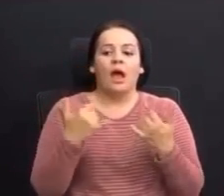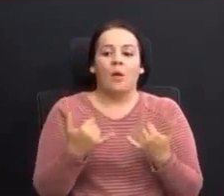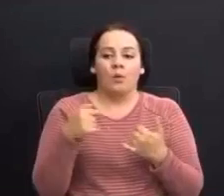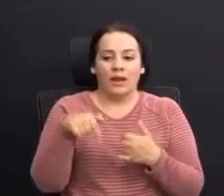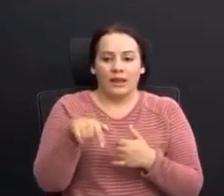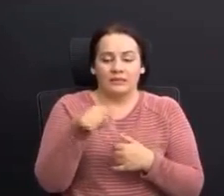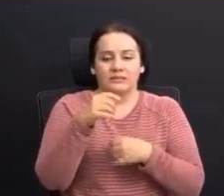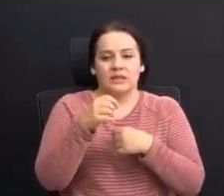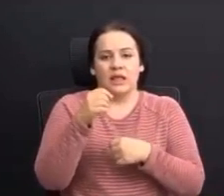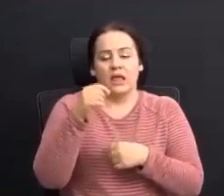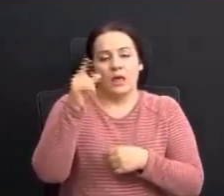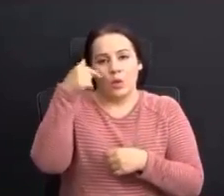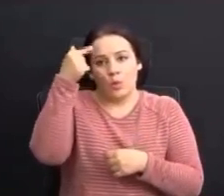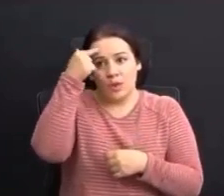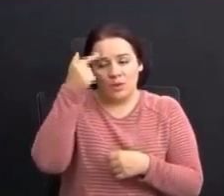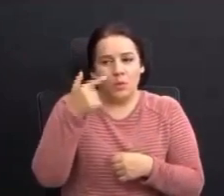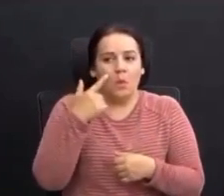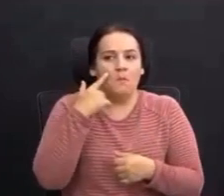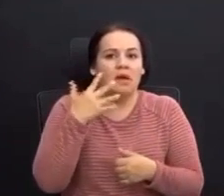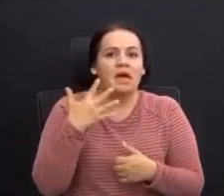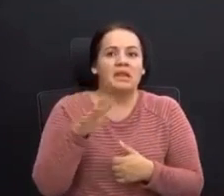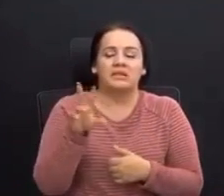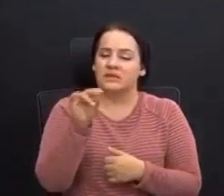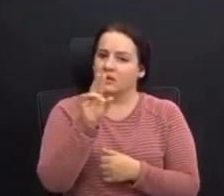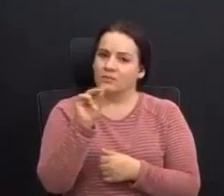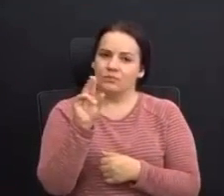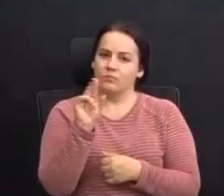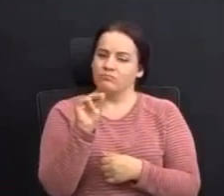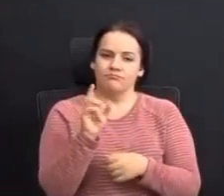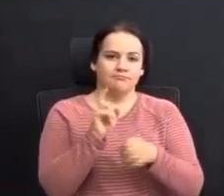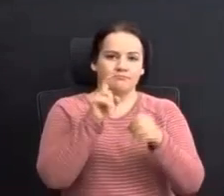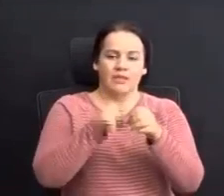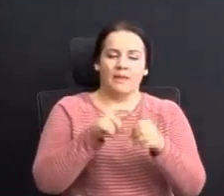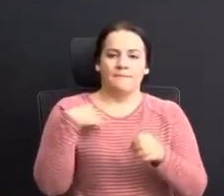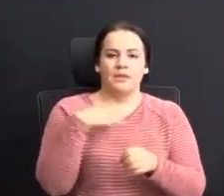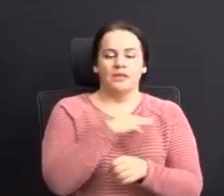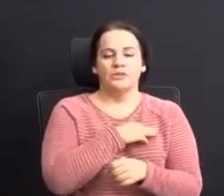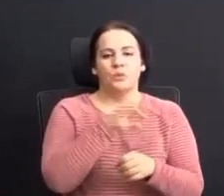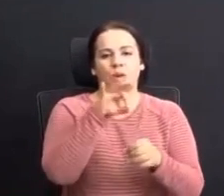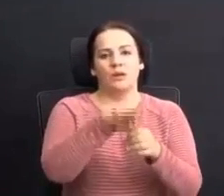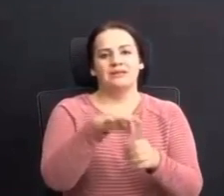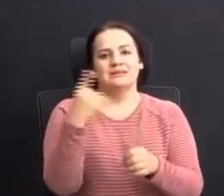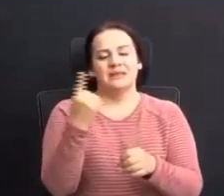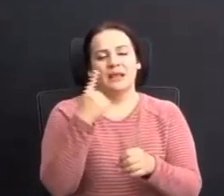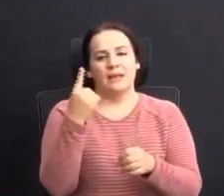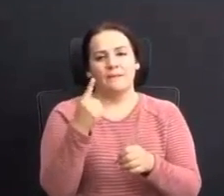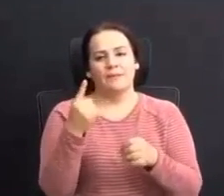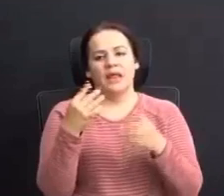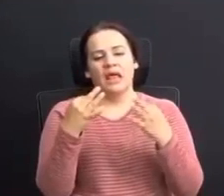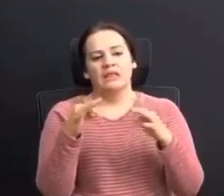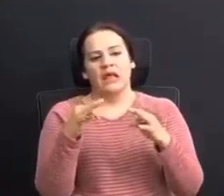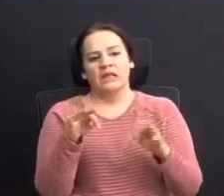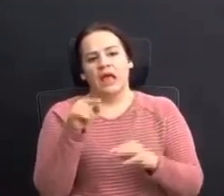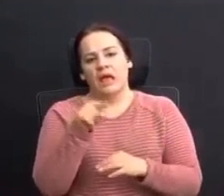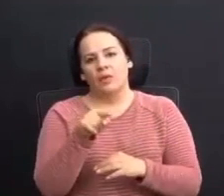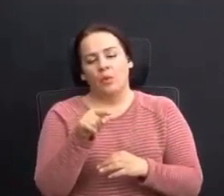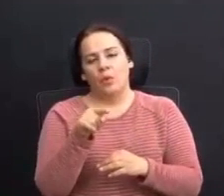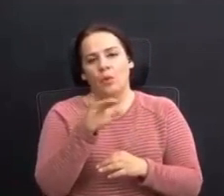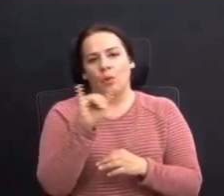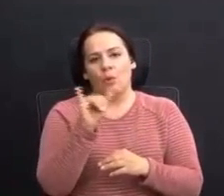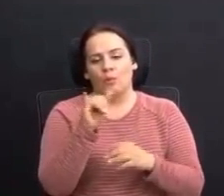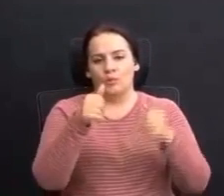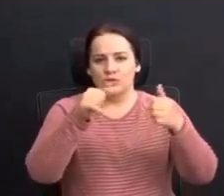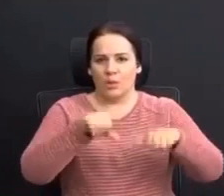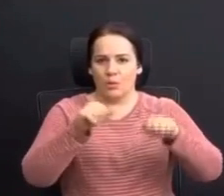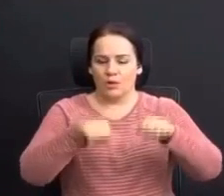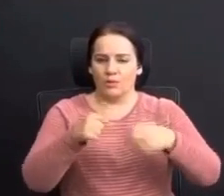que tampoco tiene ambiente. El señor ministro de Agricultura siempre ha calificado los tratados de libre comercio como nefastos